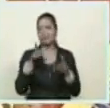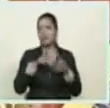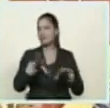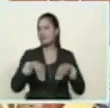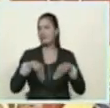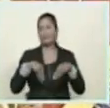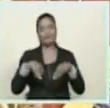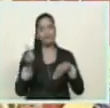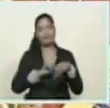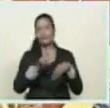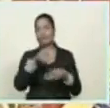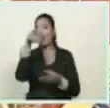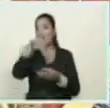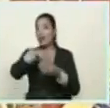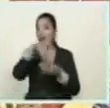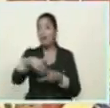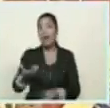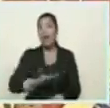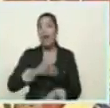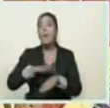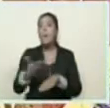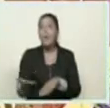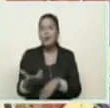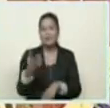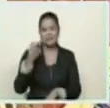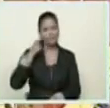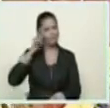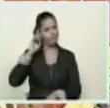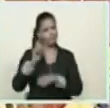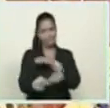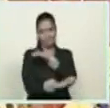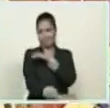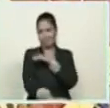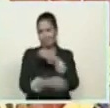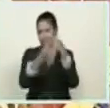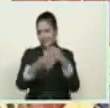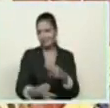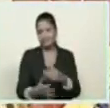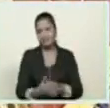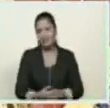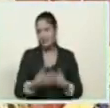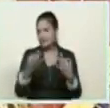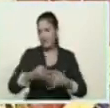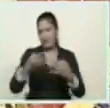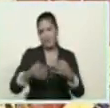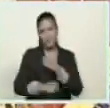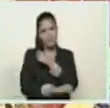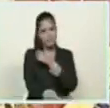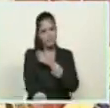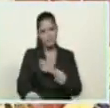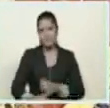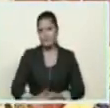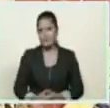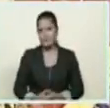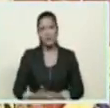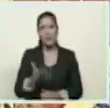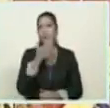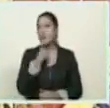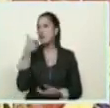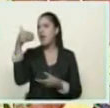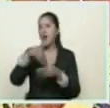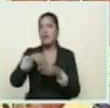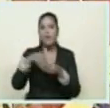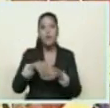en esas elecciones de alcalde porque eran fraudulentas totalmente no había